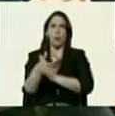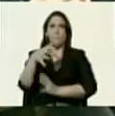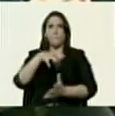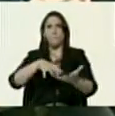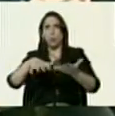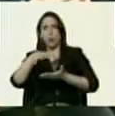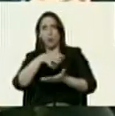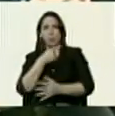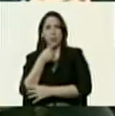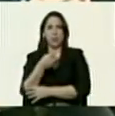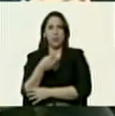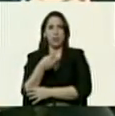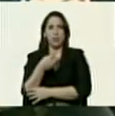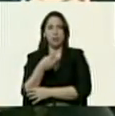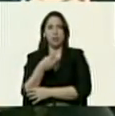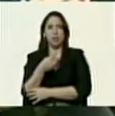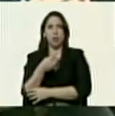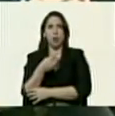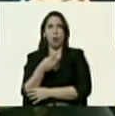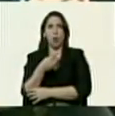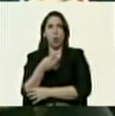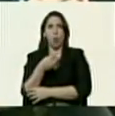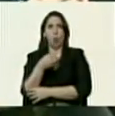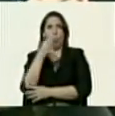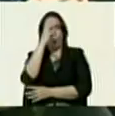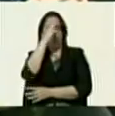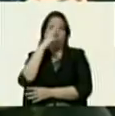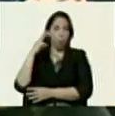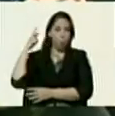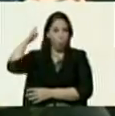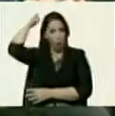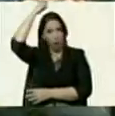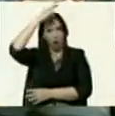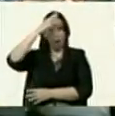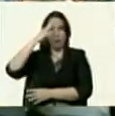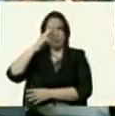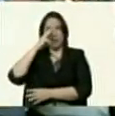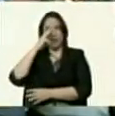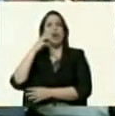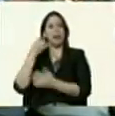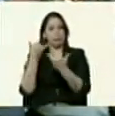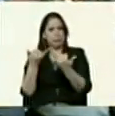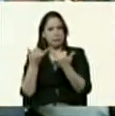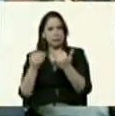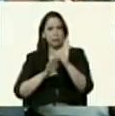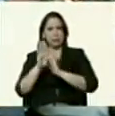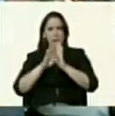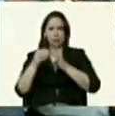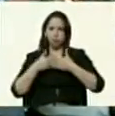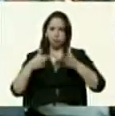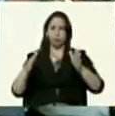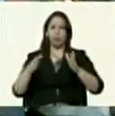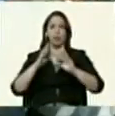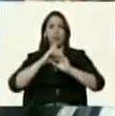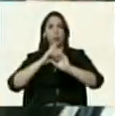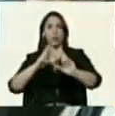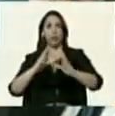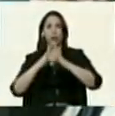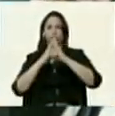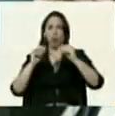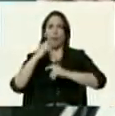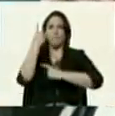dice Walter, en pleno desarrollo. Quedo a las órdenes de ustedes para responder todas las preguntas que me